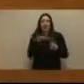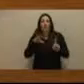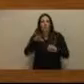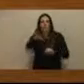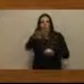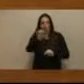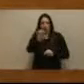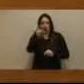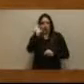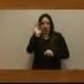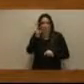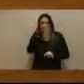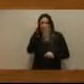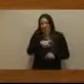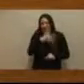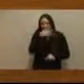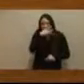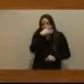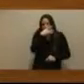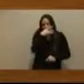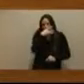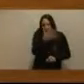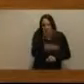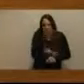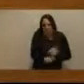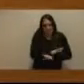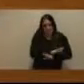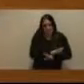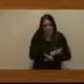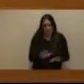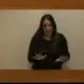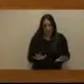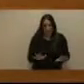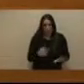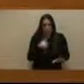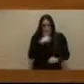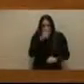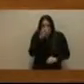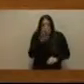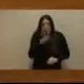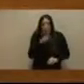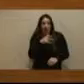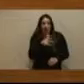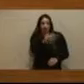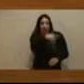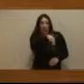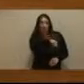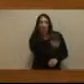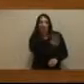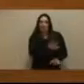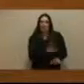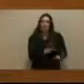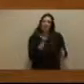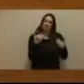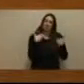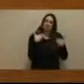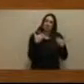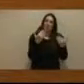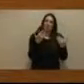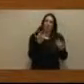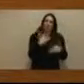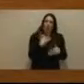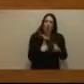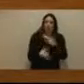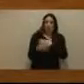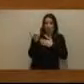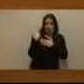una vergüenza y una ruindad, ¿no? Yo me sorprende ver que ahora ustedes no quieran saber nada del pasado ni